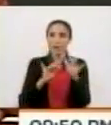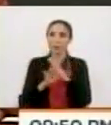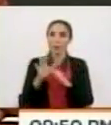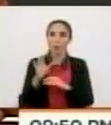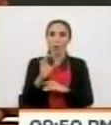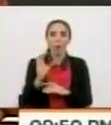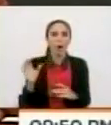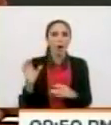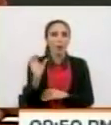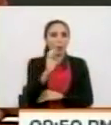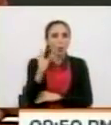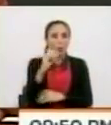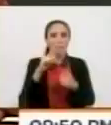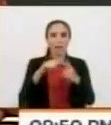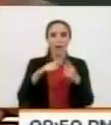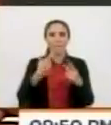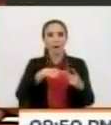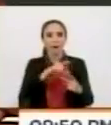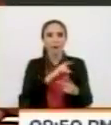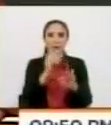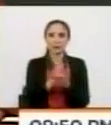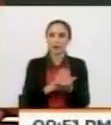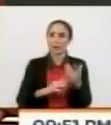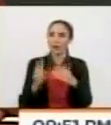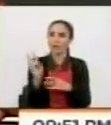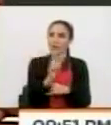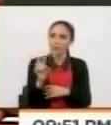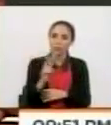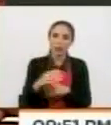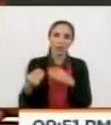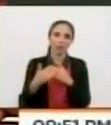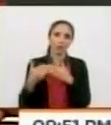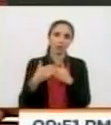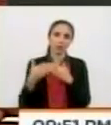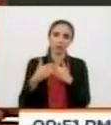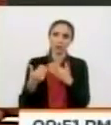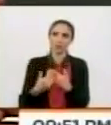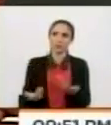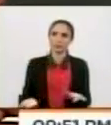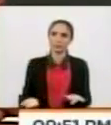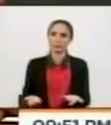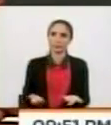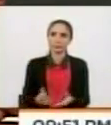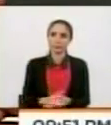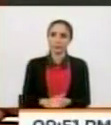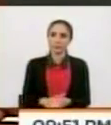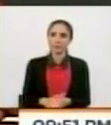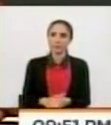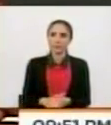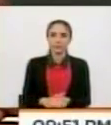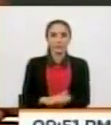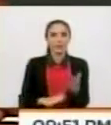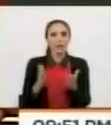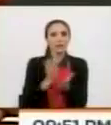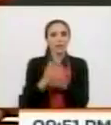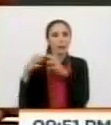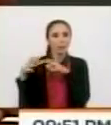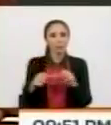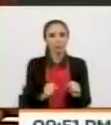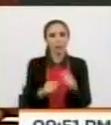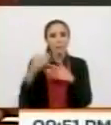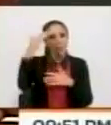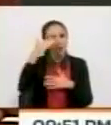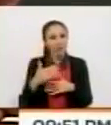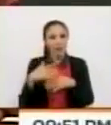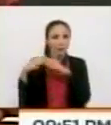Maduro, que Maduro, que Maduro, que Venezuela, con un solo objetivo, justificar una intervención militar